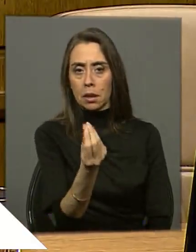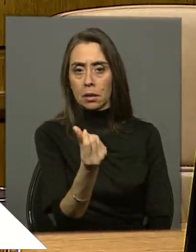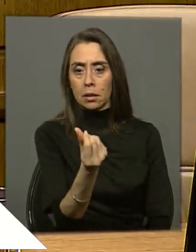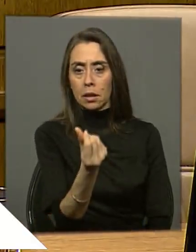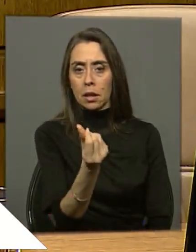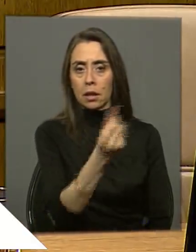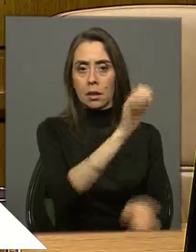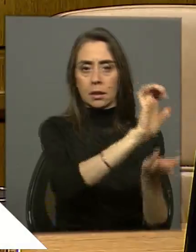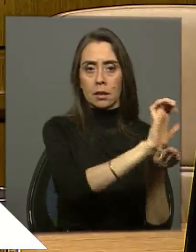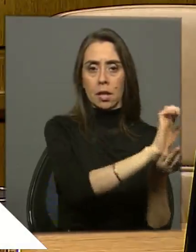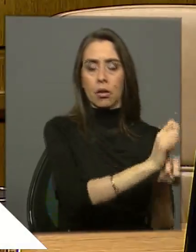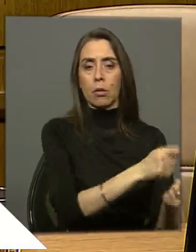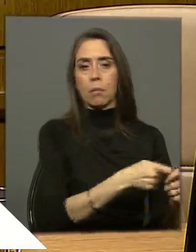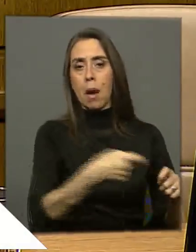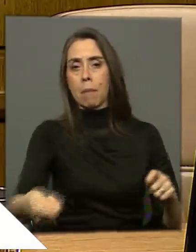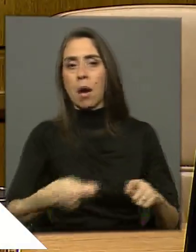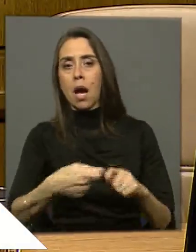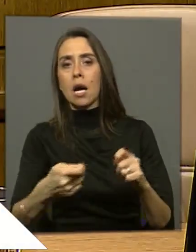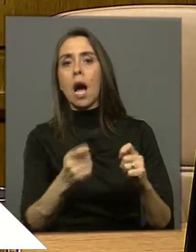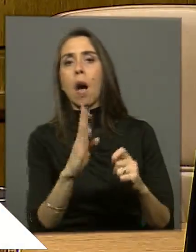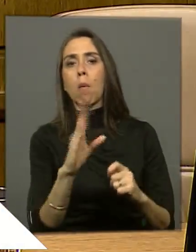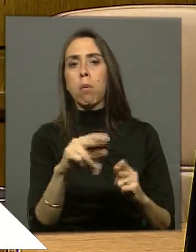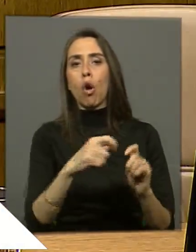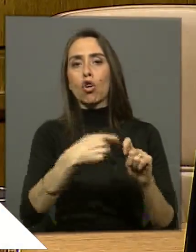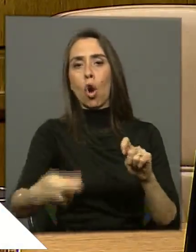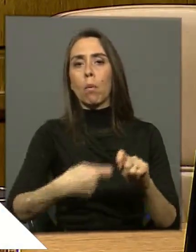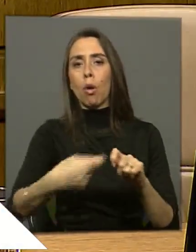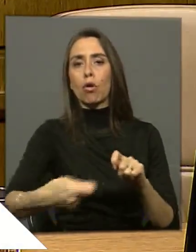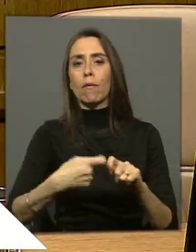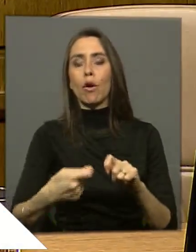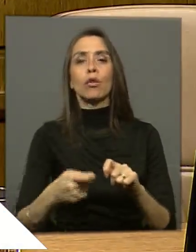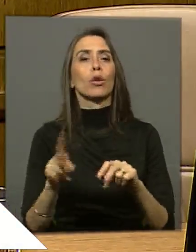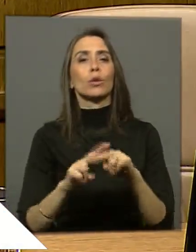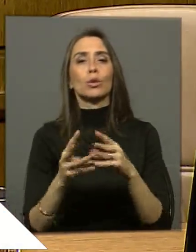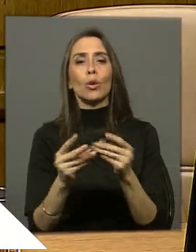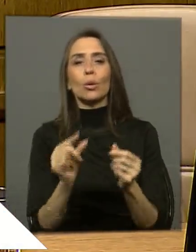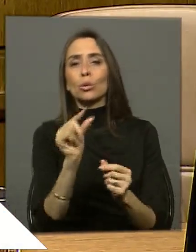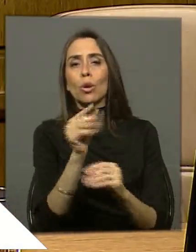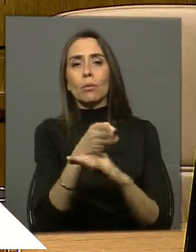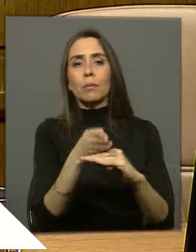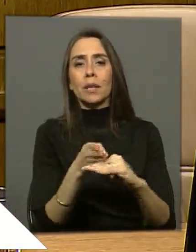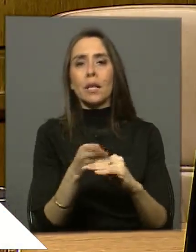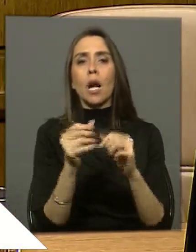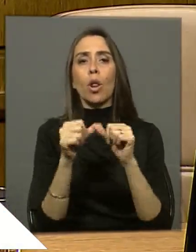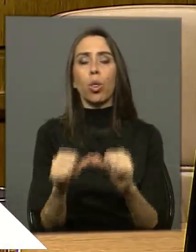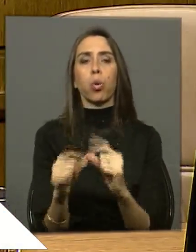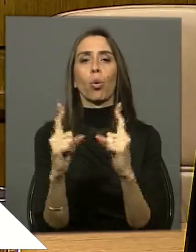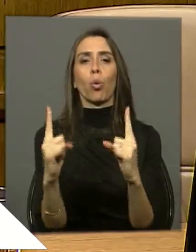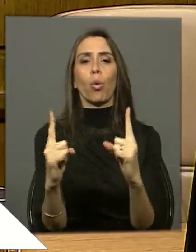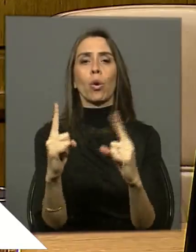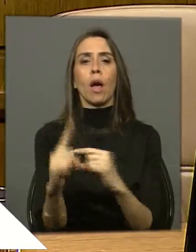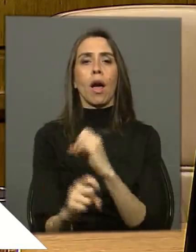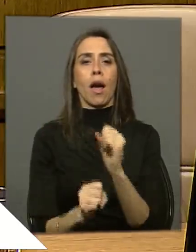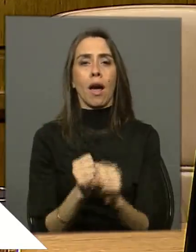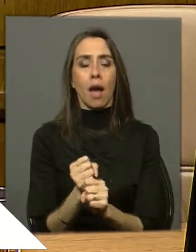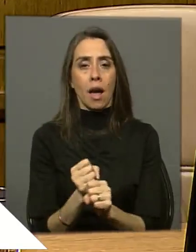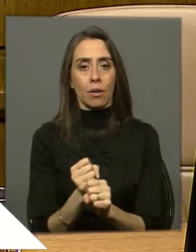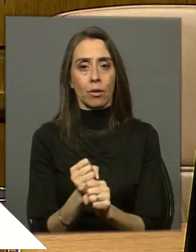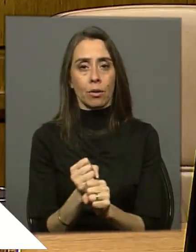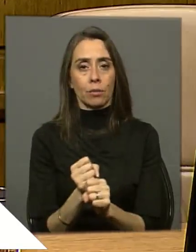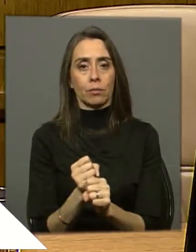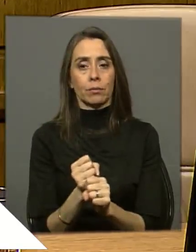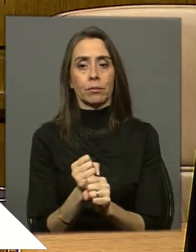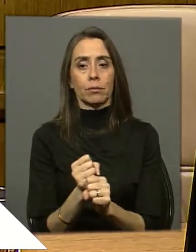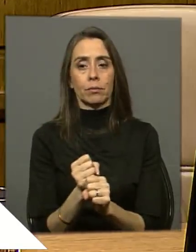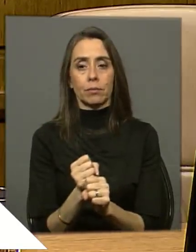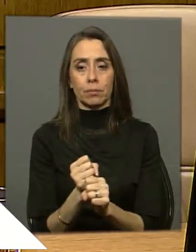destinen a estas situaciones que siempre son soluciones parciales porque duran un par de años su vigencia y